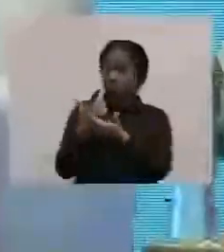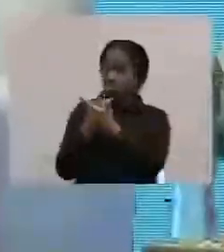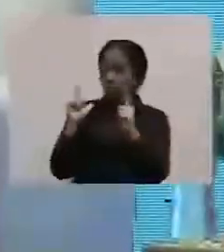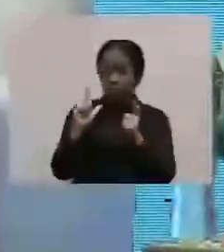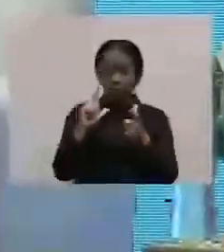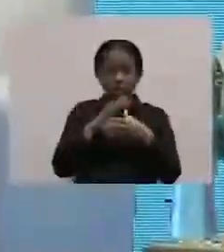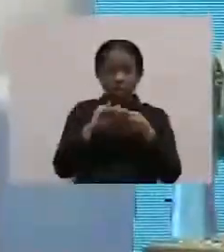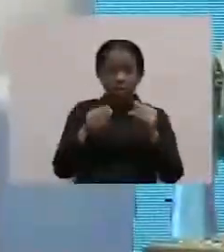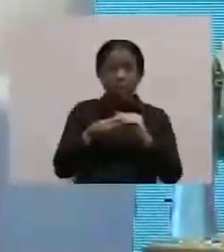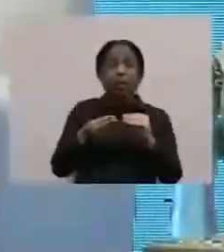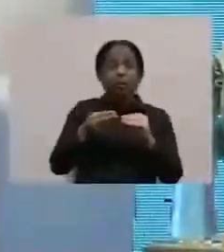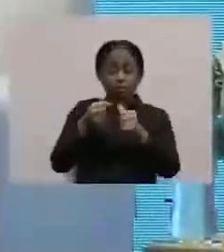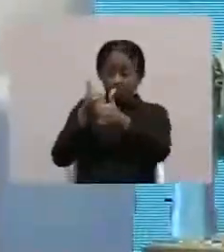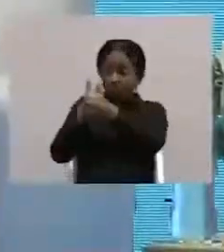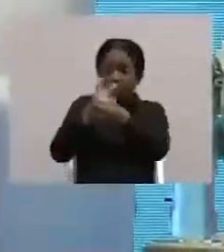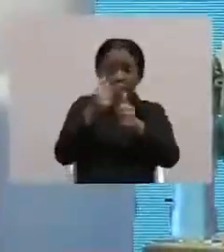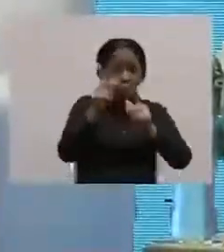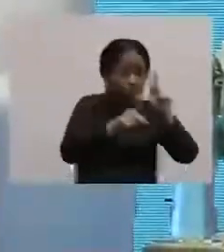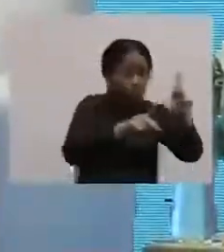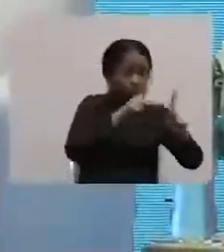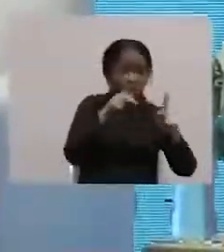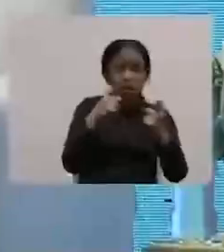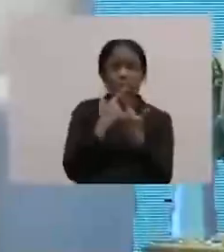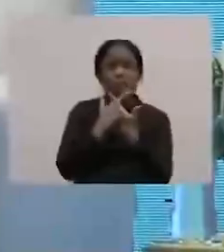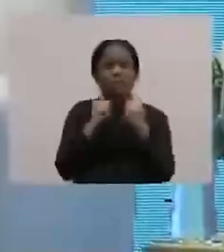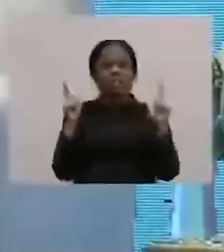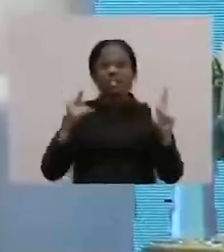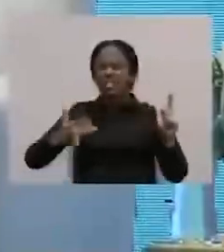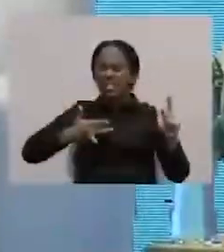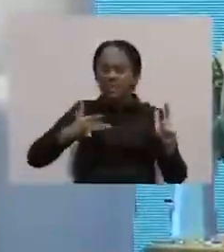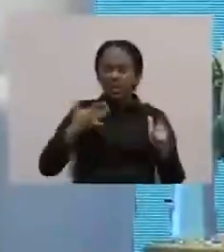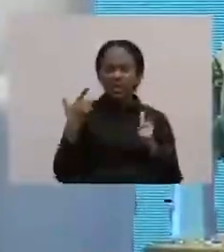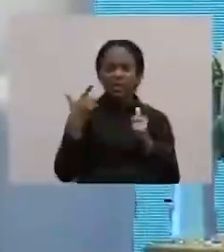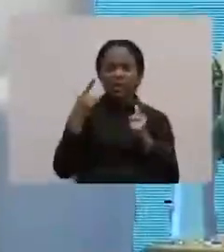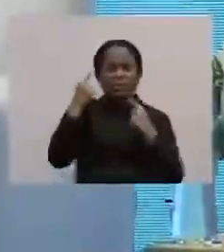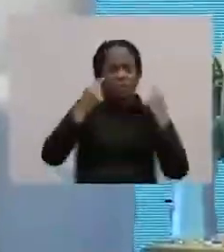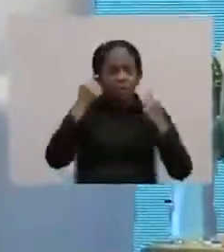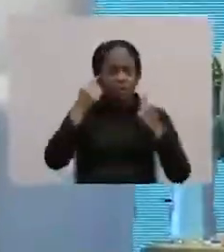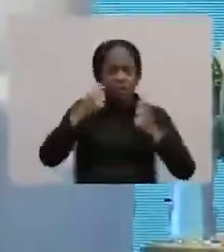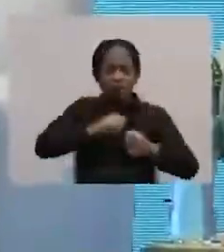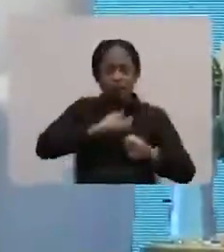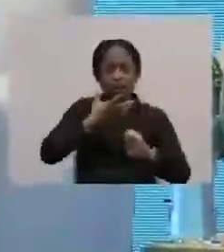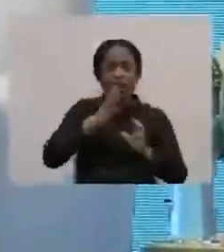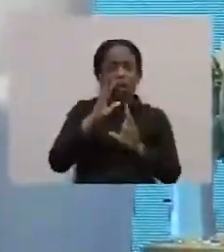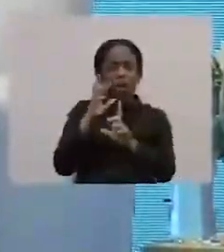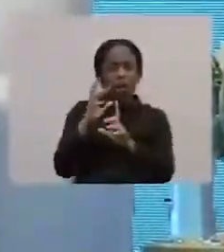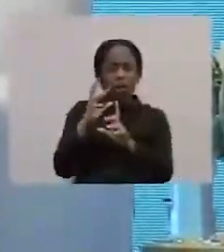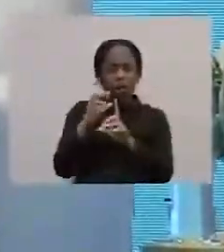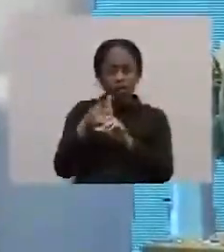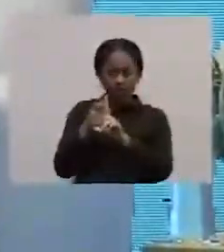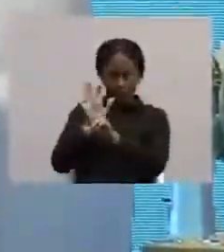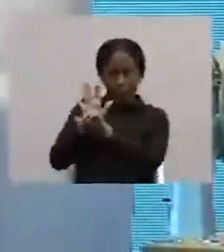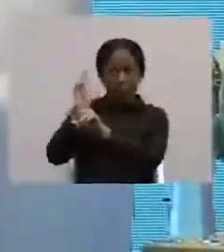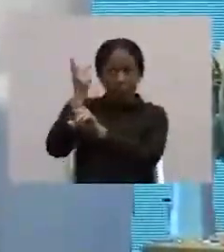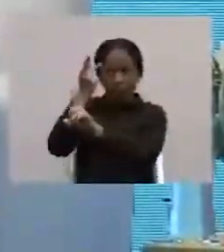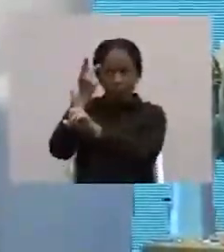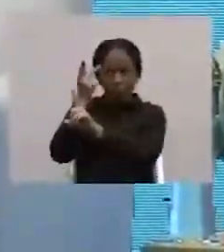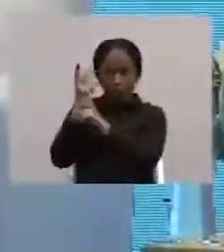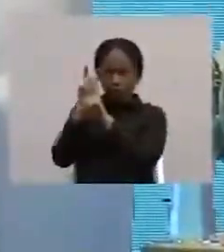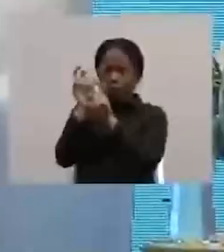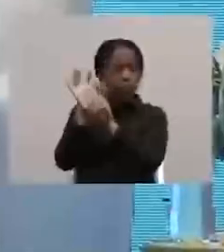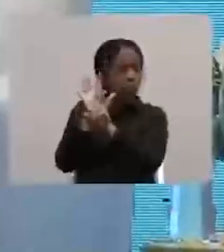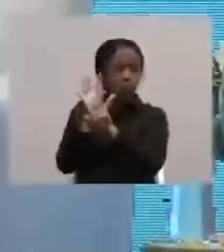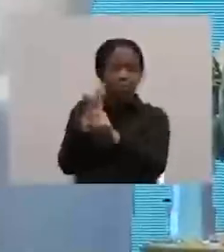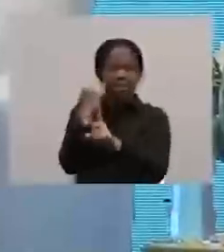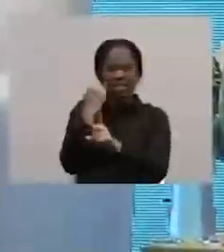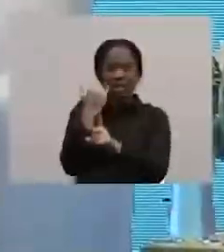cada ciudadano puede expresar lo que sienta, lo que espera, no solo con respecto a las libertades políticas, gritar si